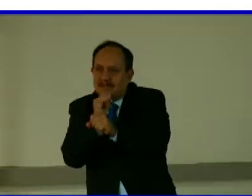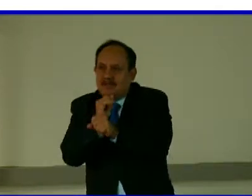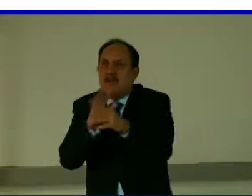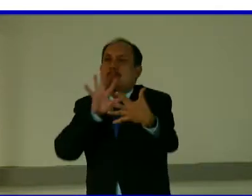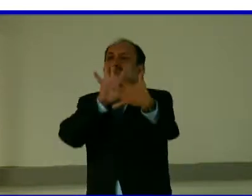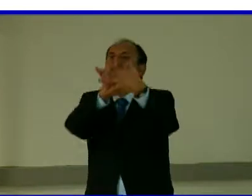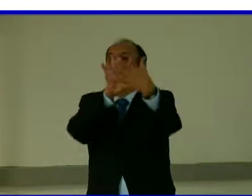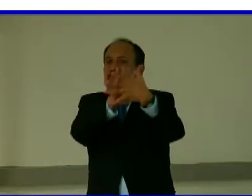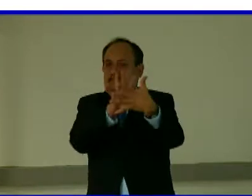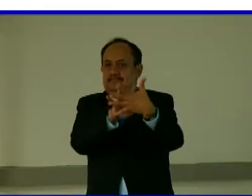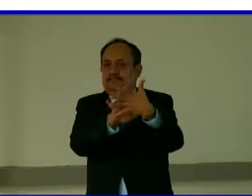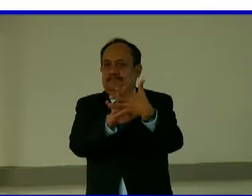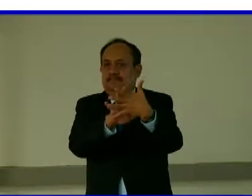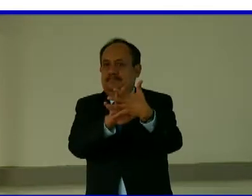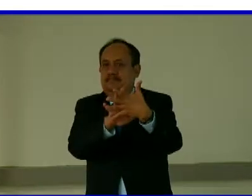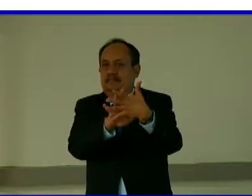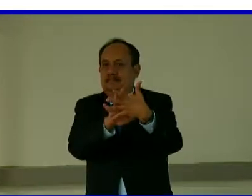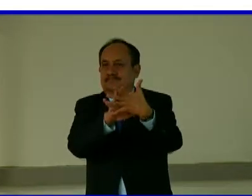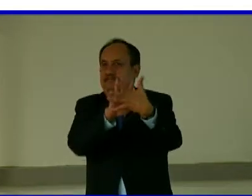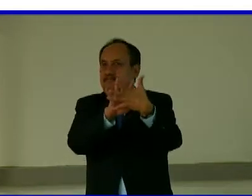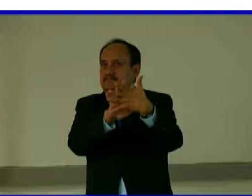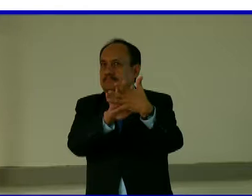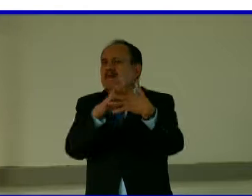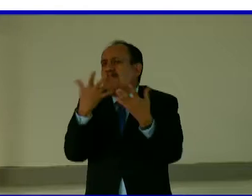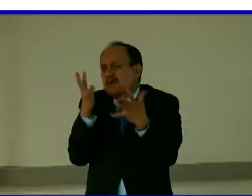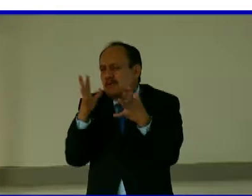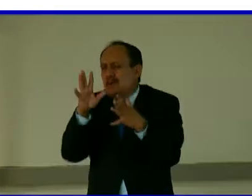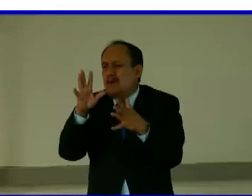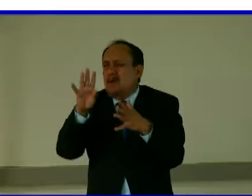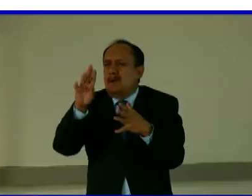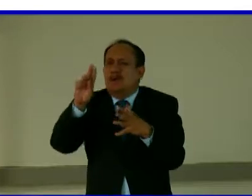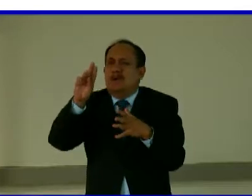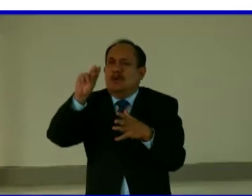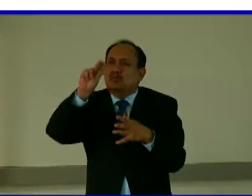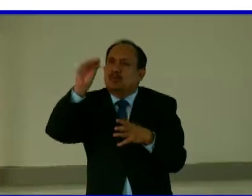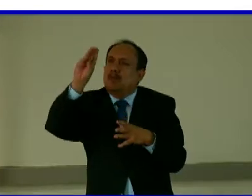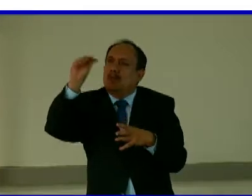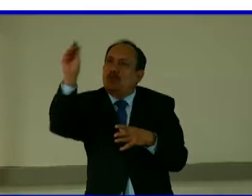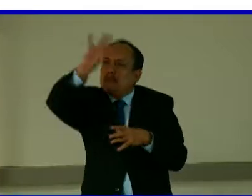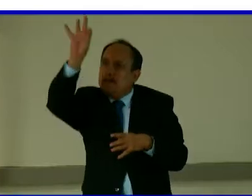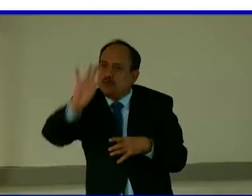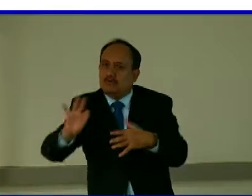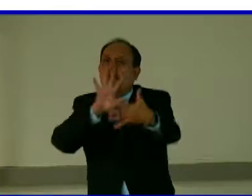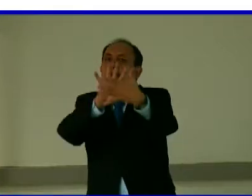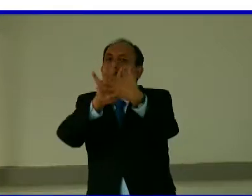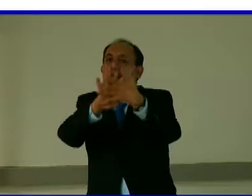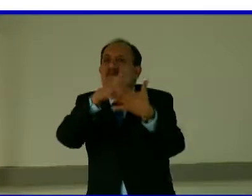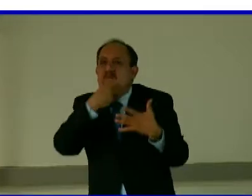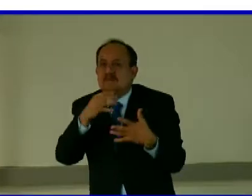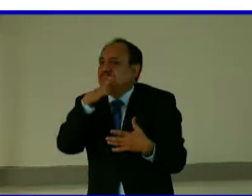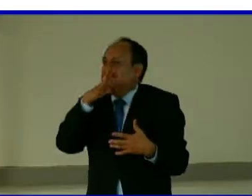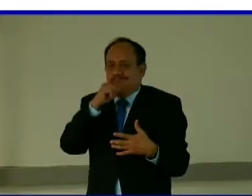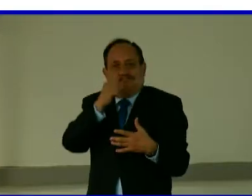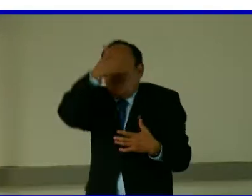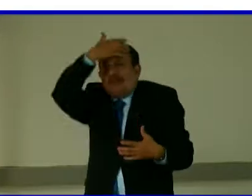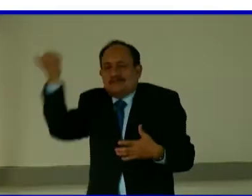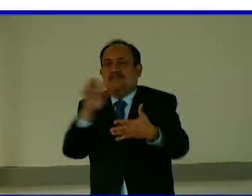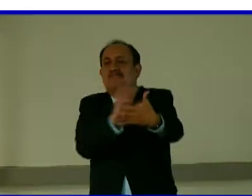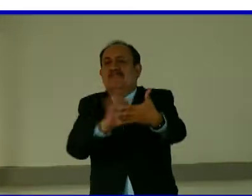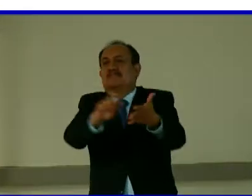prisiones y alrededor de un 80 a un 90% de los presos no pueden leer y escribir.